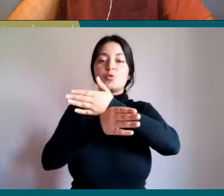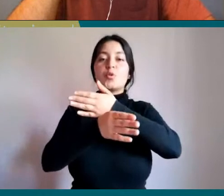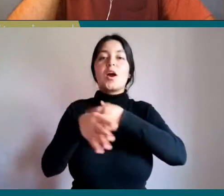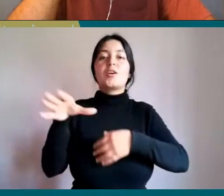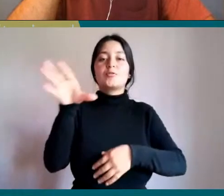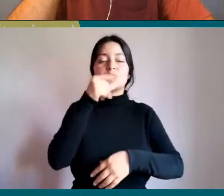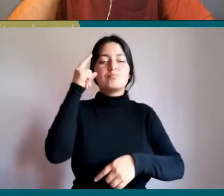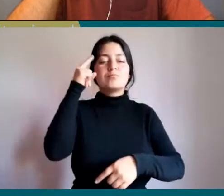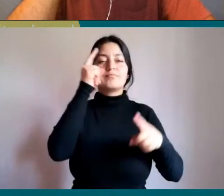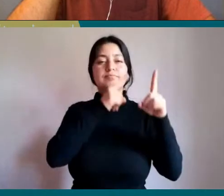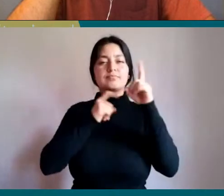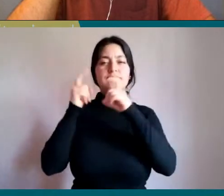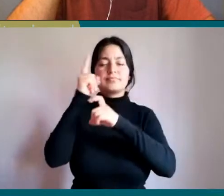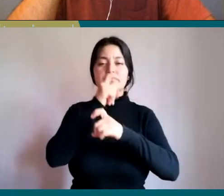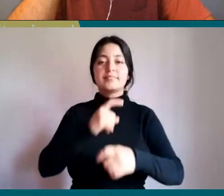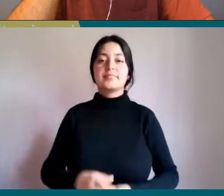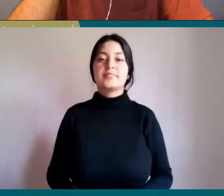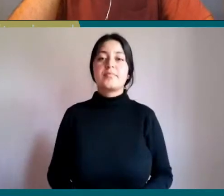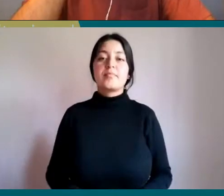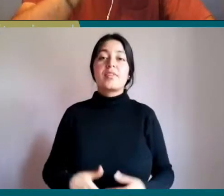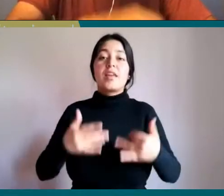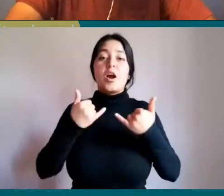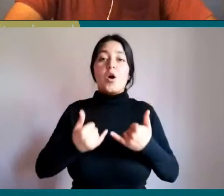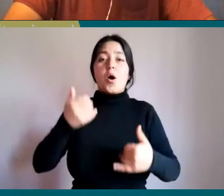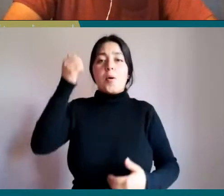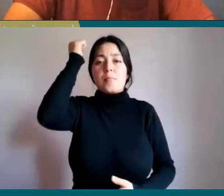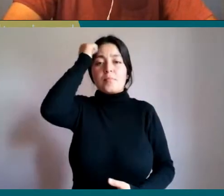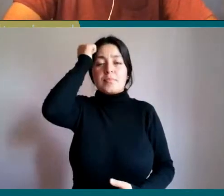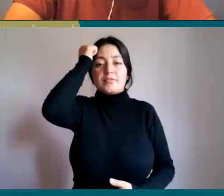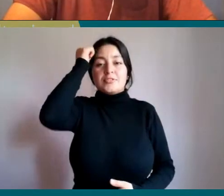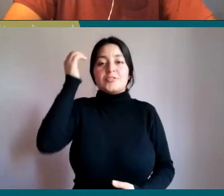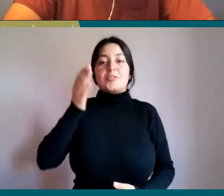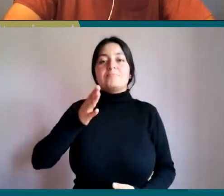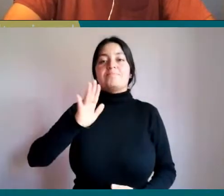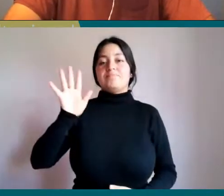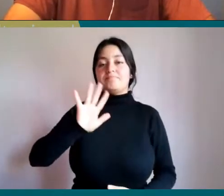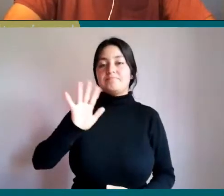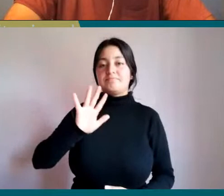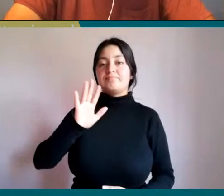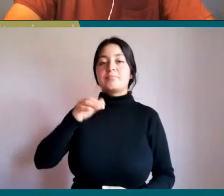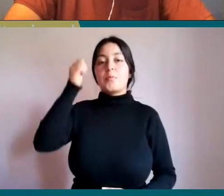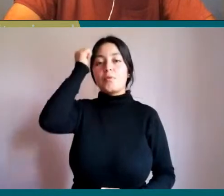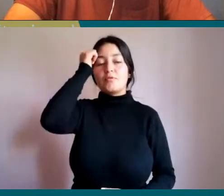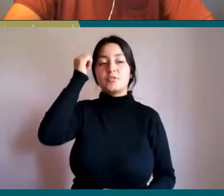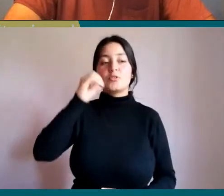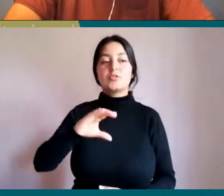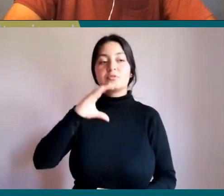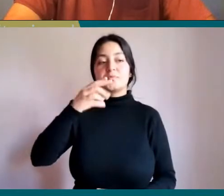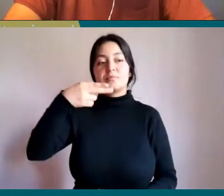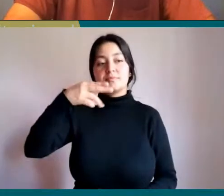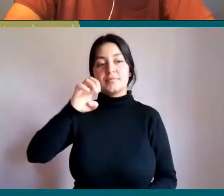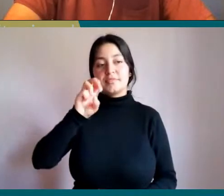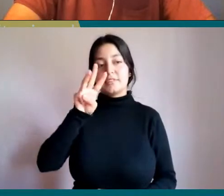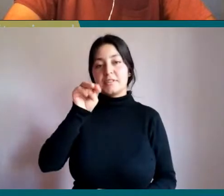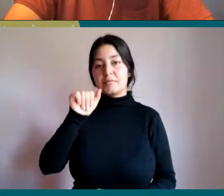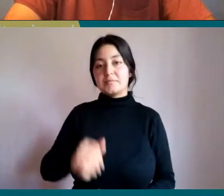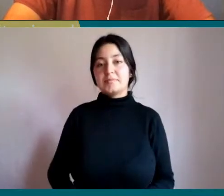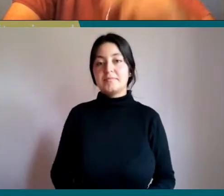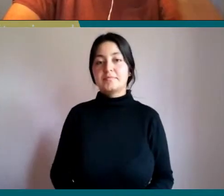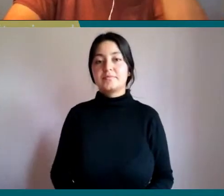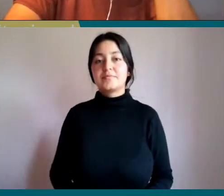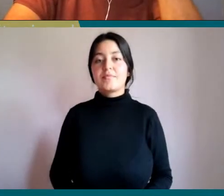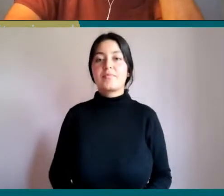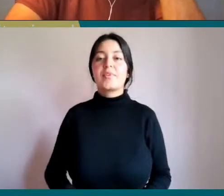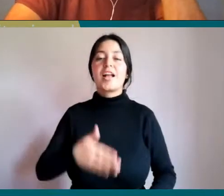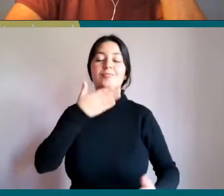la evaluación. Profesor Rafael, despidamos al profesor Chema, por favor. Bueno, muchas gracias, profesor